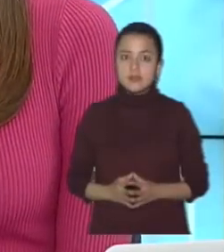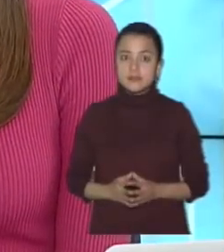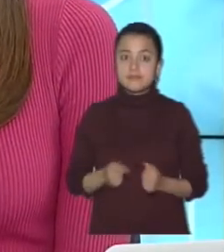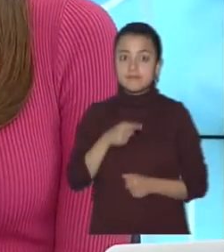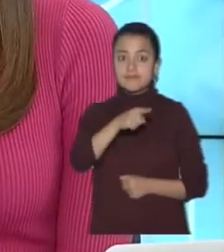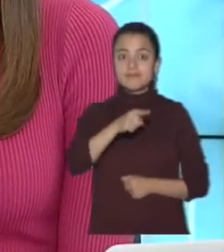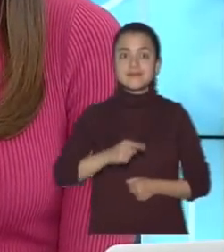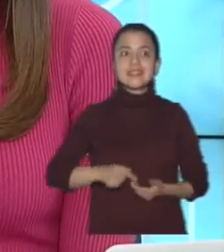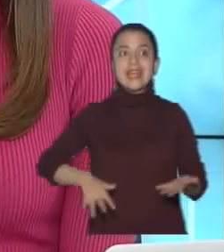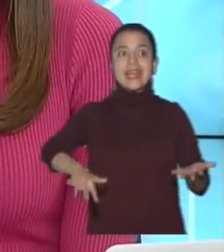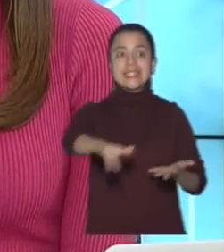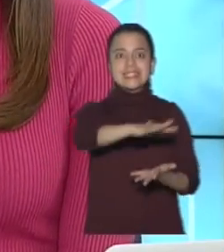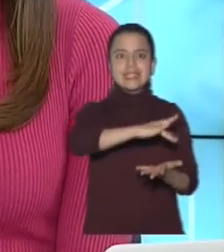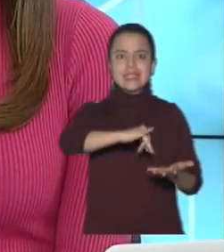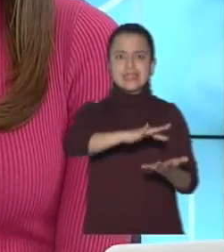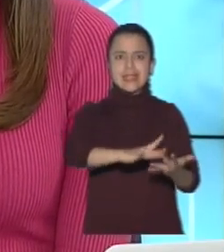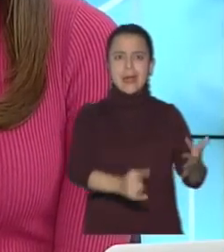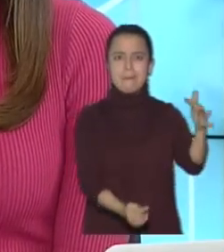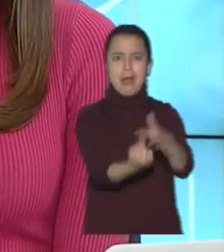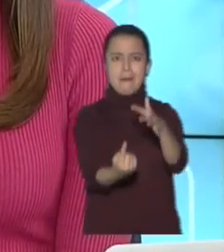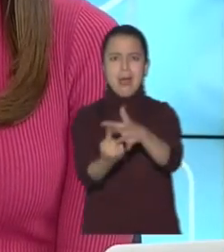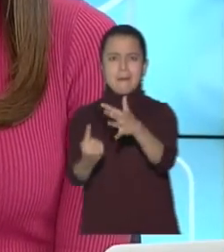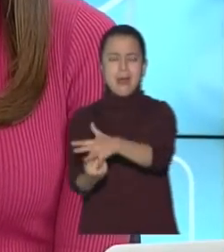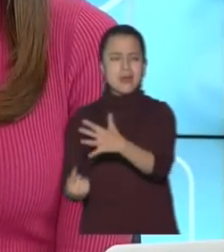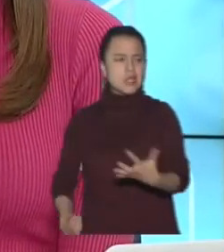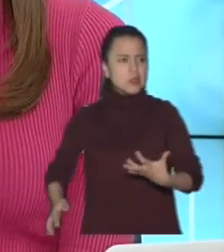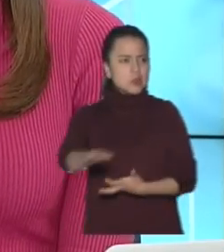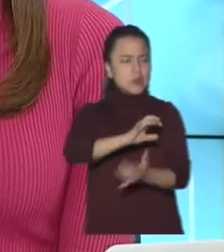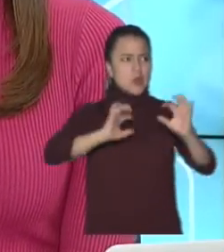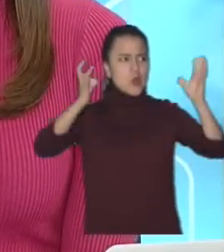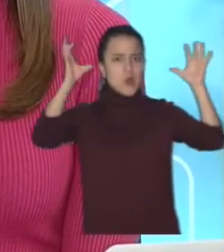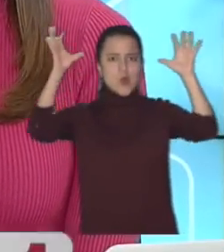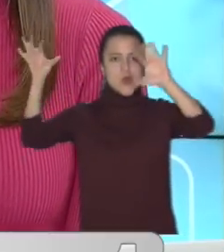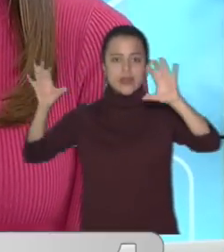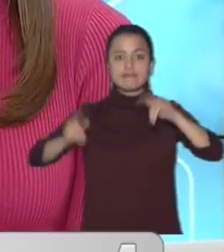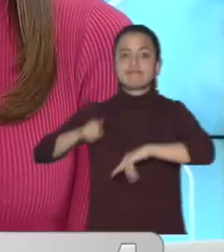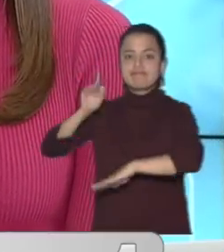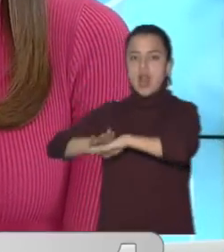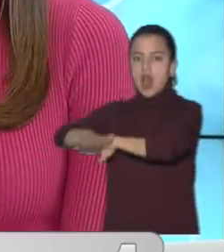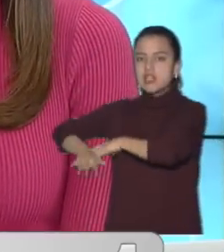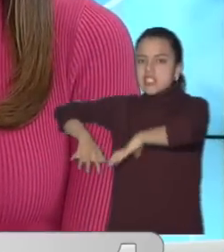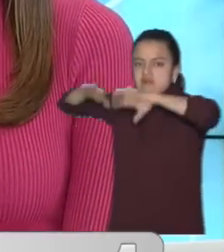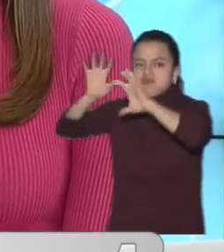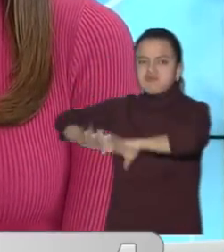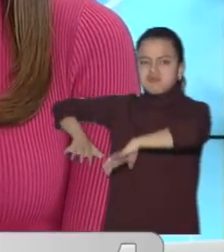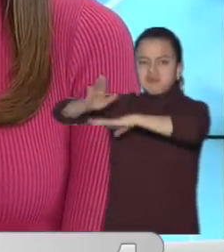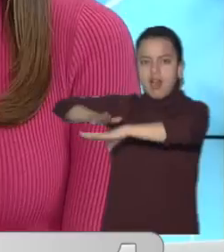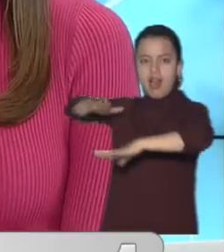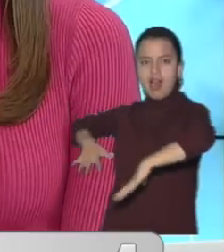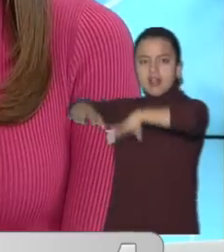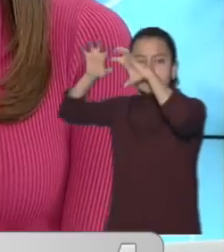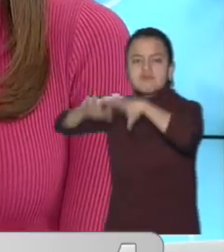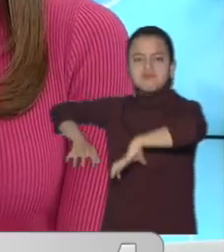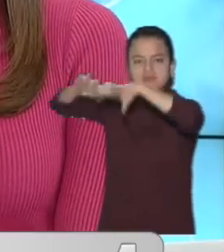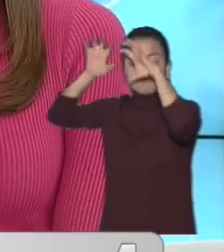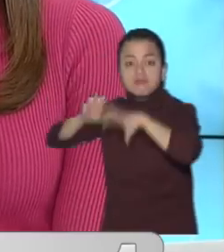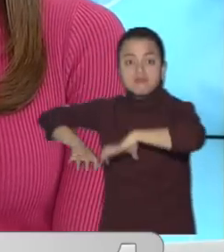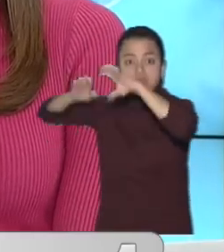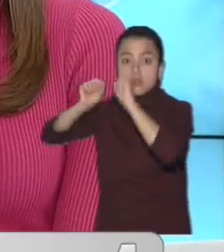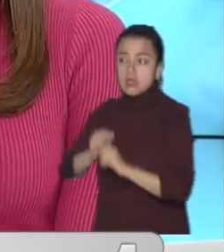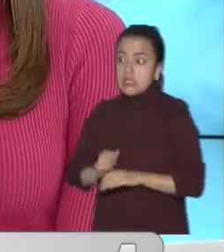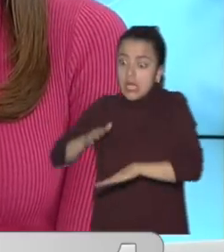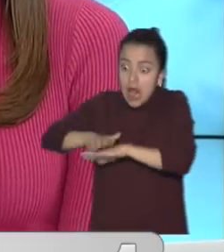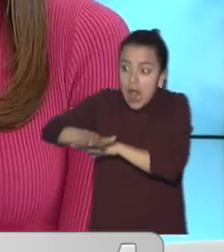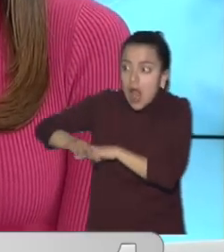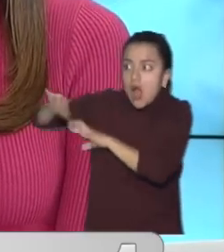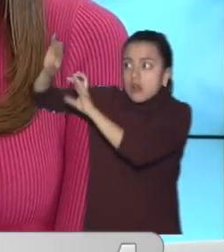En Santander no paran las emergencias y tragedias producto de las lluvias de las últimas horas. Dos personas fueron arrasadas por un deslizamiento de